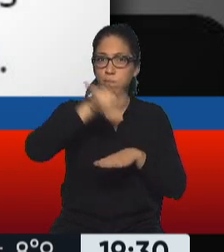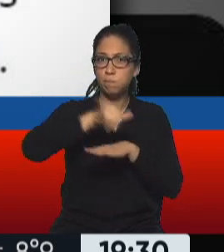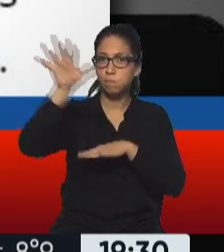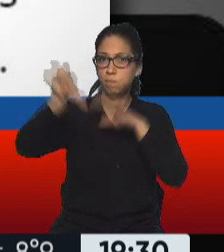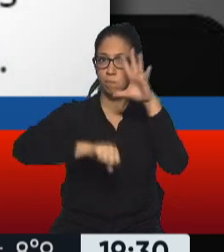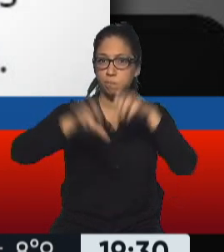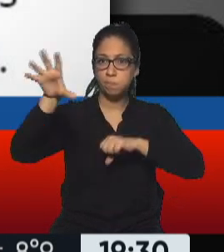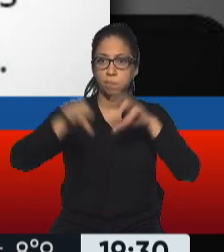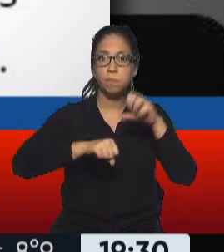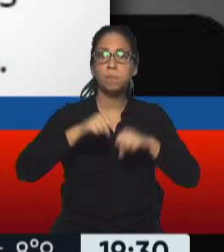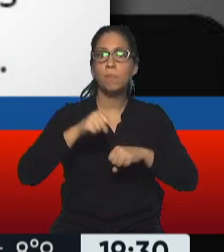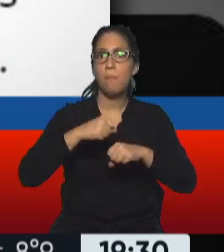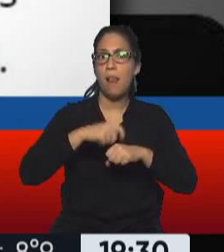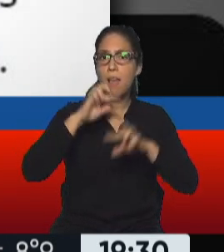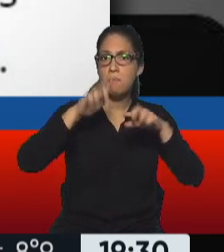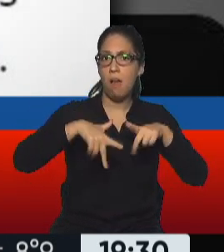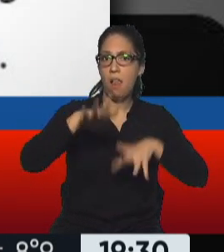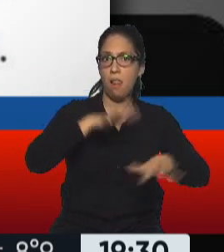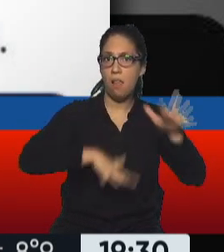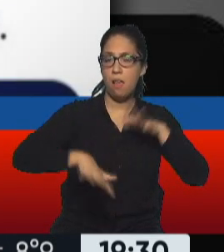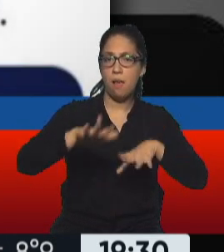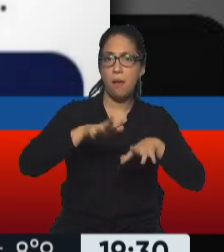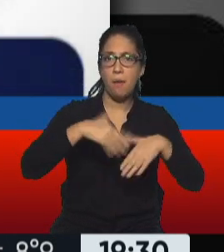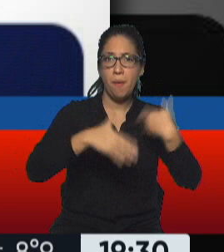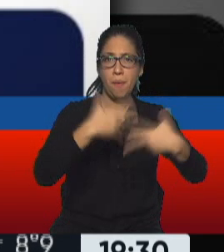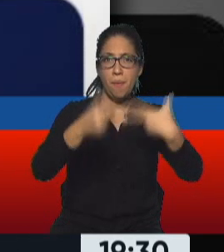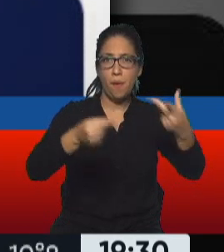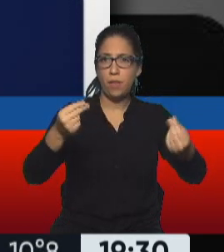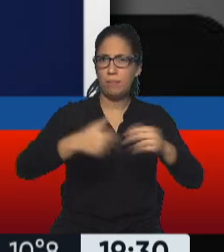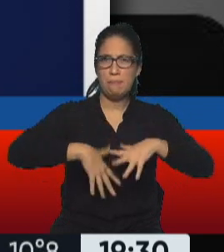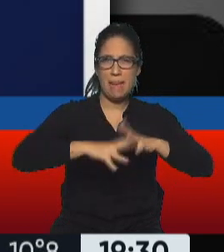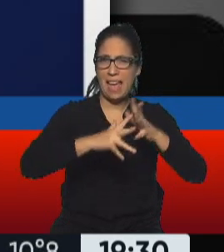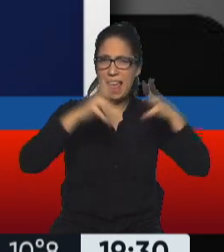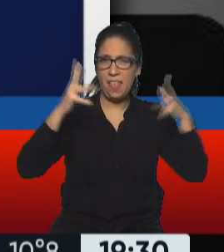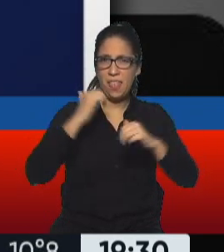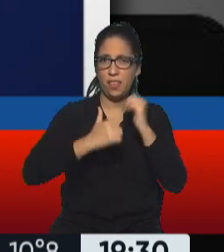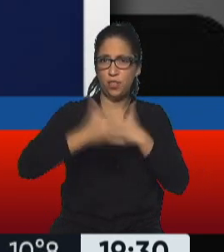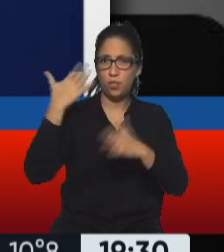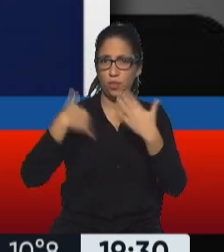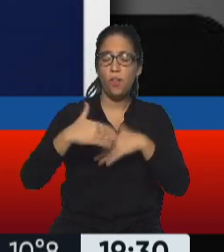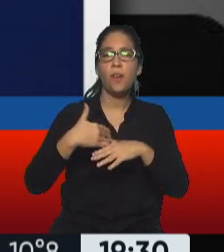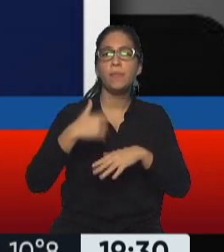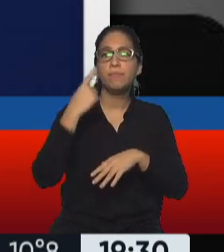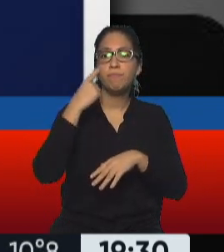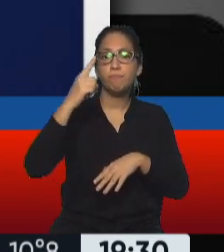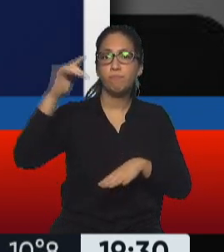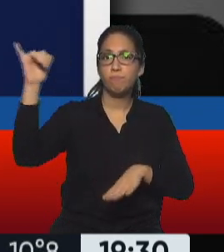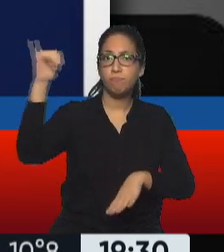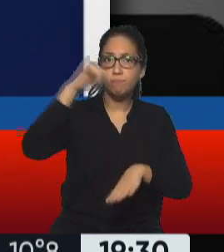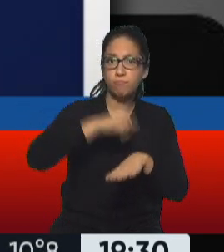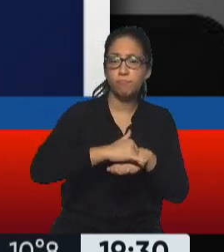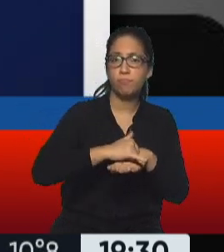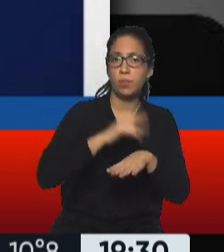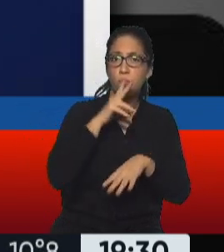vacunas para la mayor campaña de vacunación de la historia, afirma. Se prevé el regreso a nuestro país con más dosis de la Sputnik